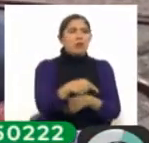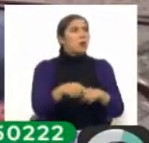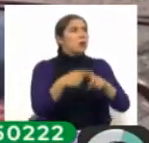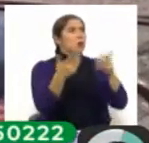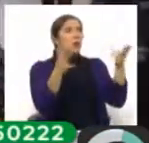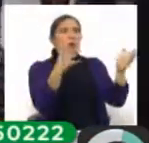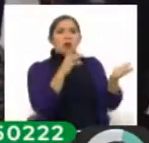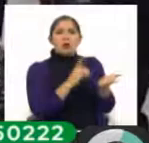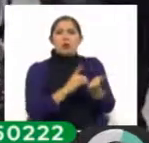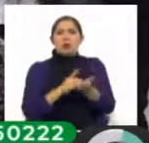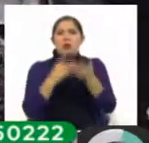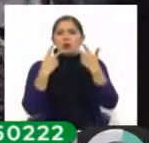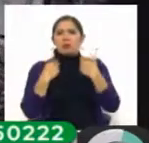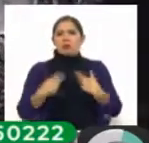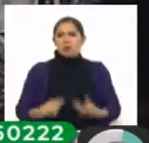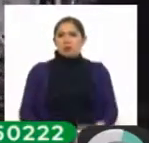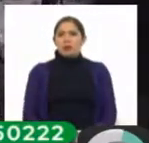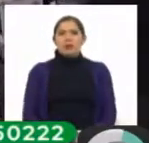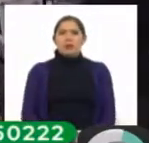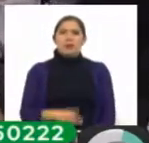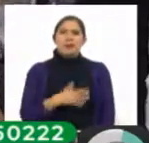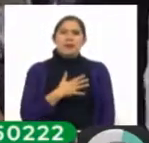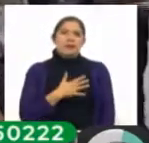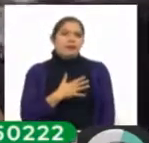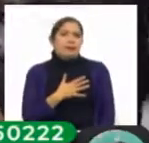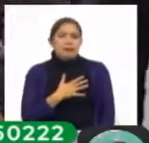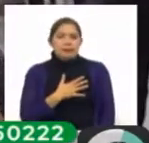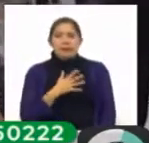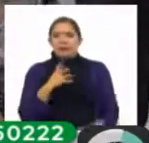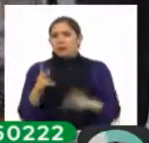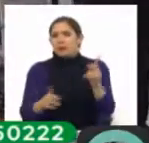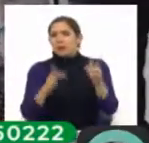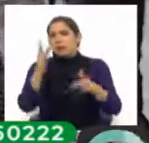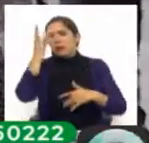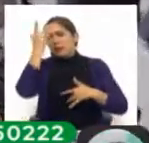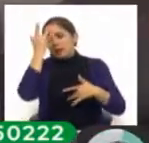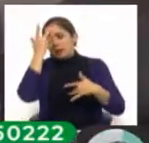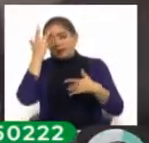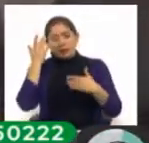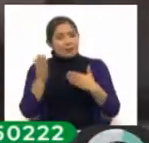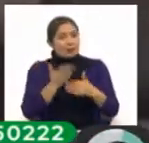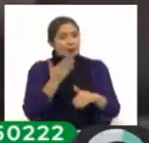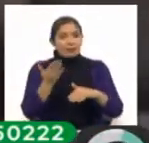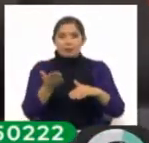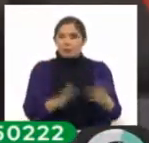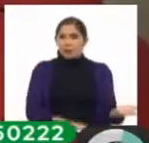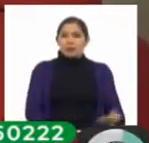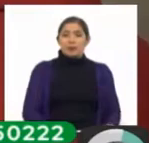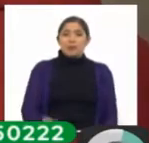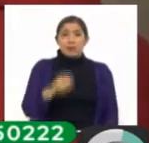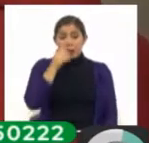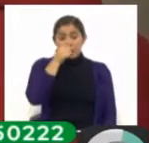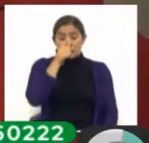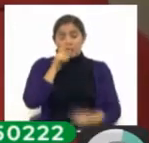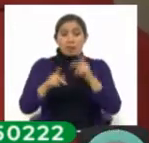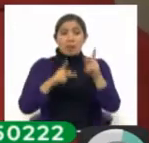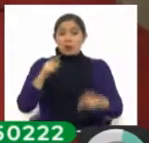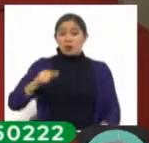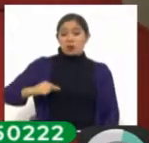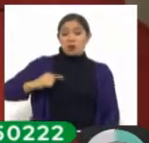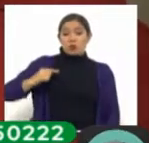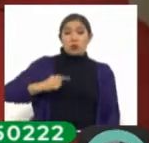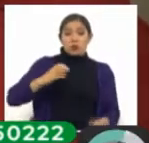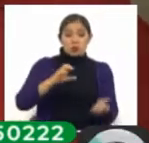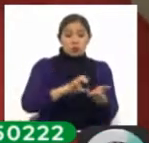doctores. Una pena, todos los enfermitos un poco más y nos morimos. Cabe recordar que los afiliados al Colegio Médico de